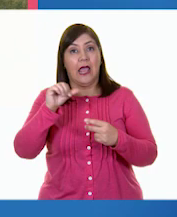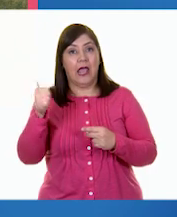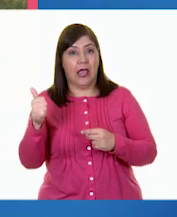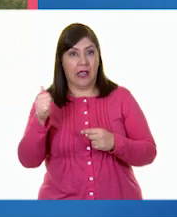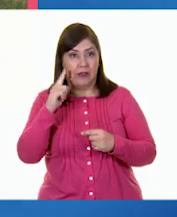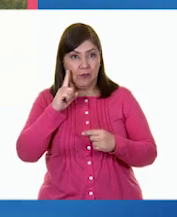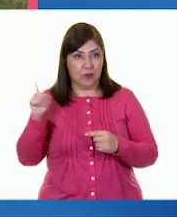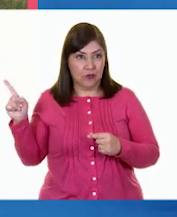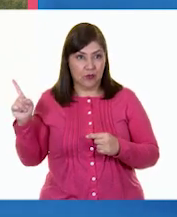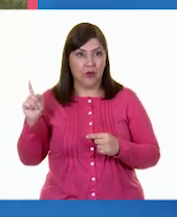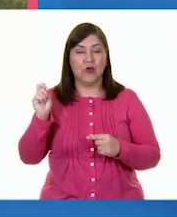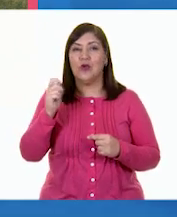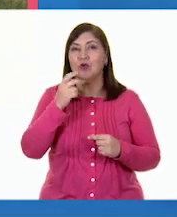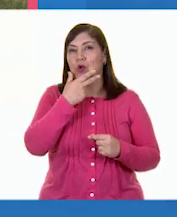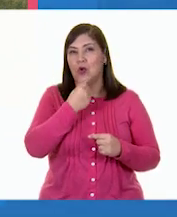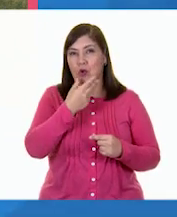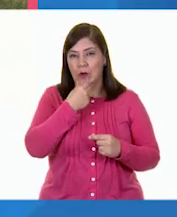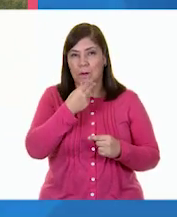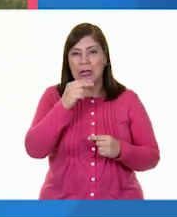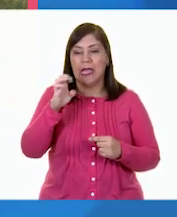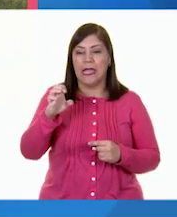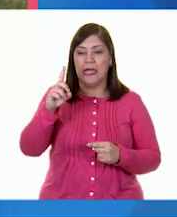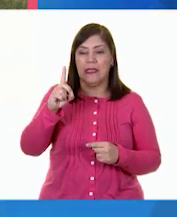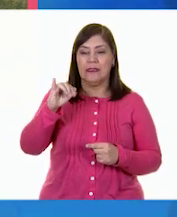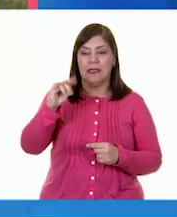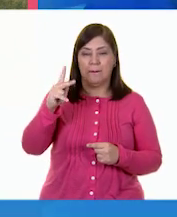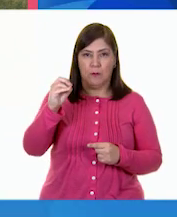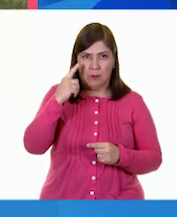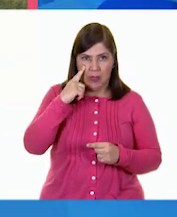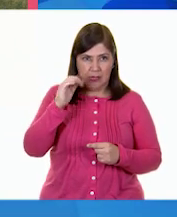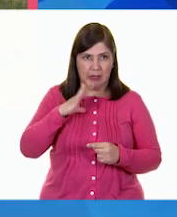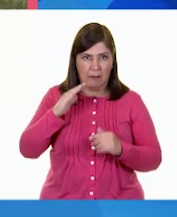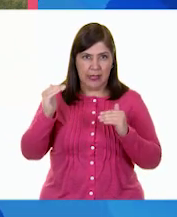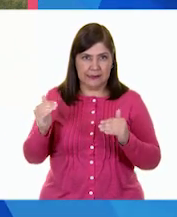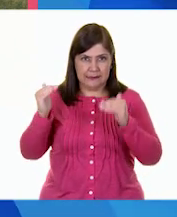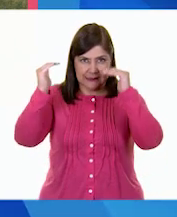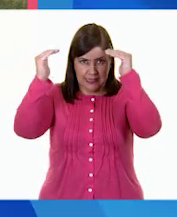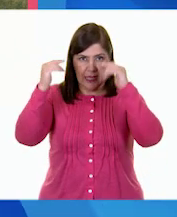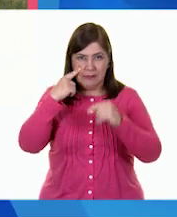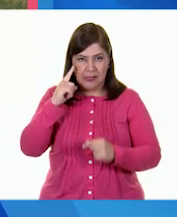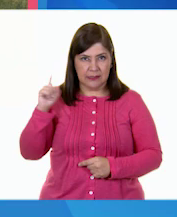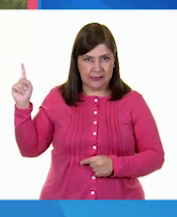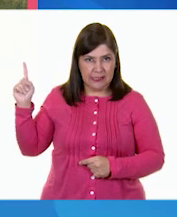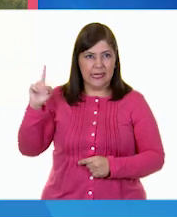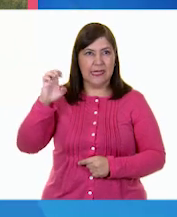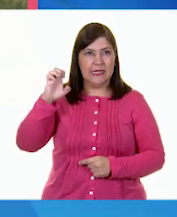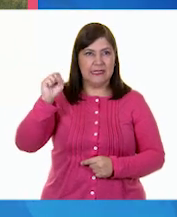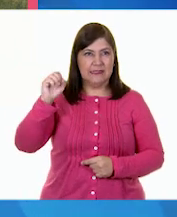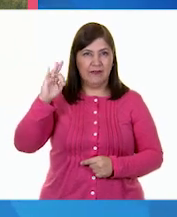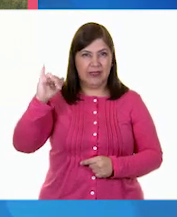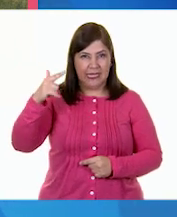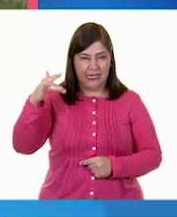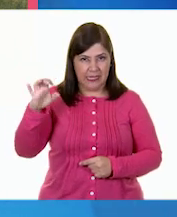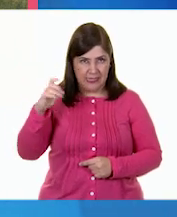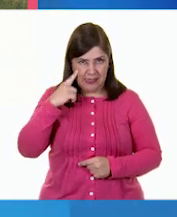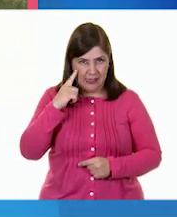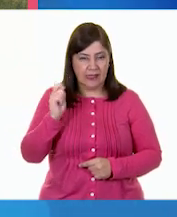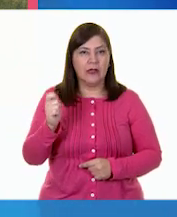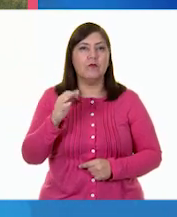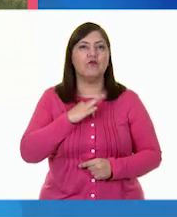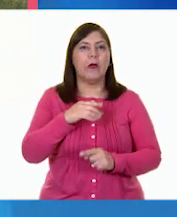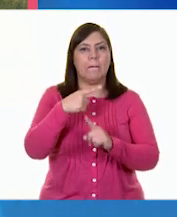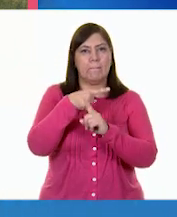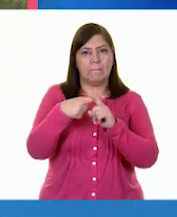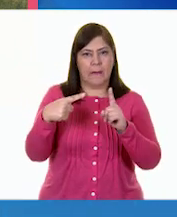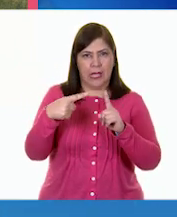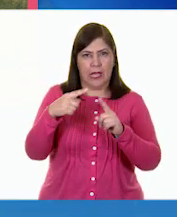Edipo. Regresemos con la de la izquierda. La Esfinge, como lo pueden ustedes ver, es una criatura mitad